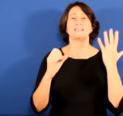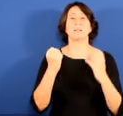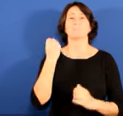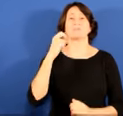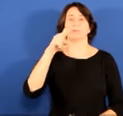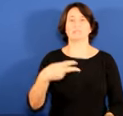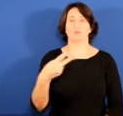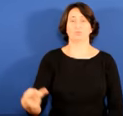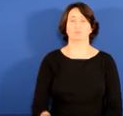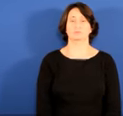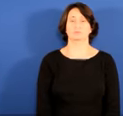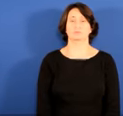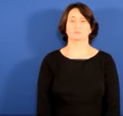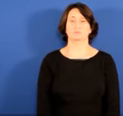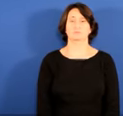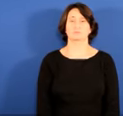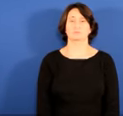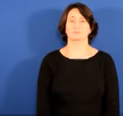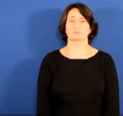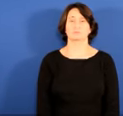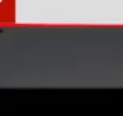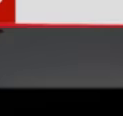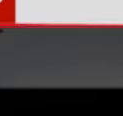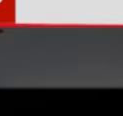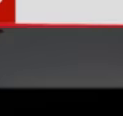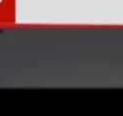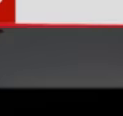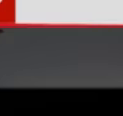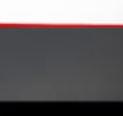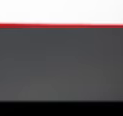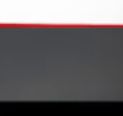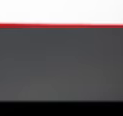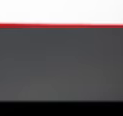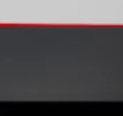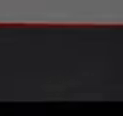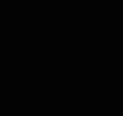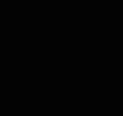administraciones tributarias más de 49 millones de datos de contribuyentes vizcaínos.